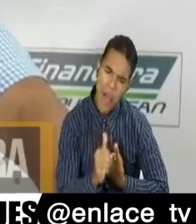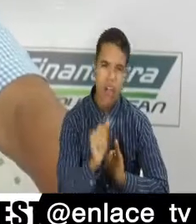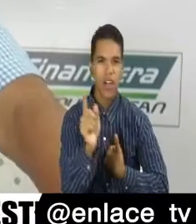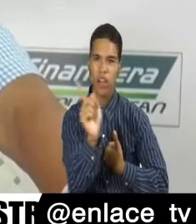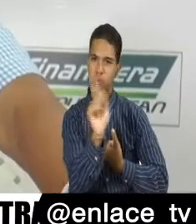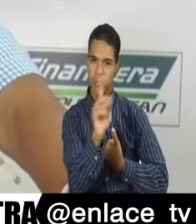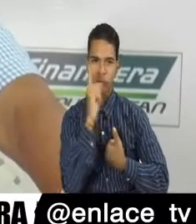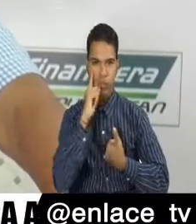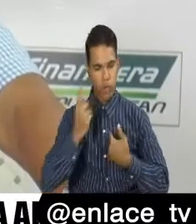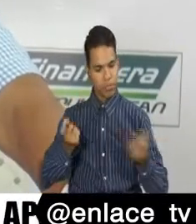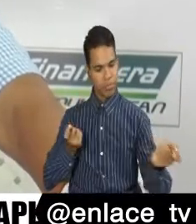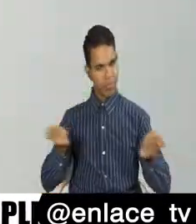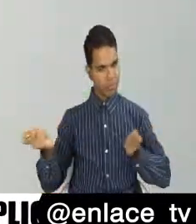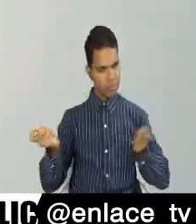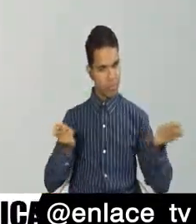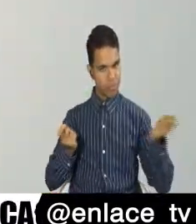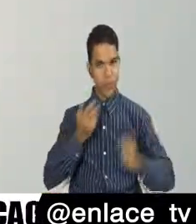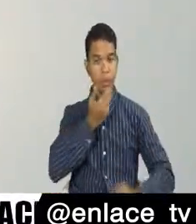¿no?